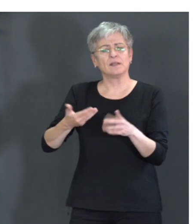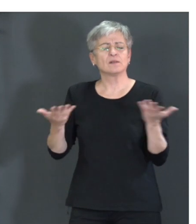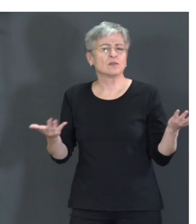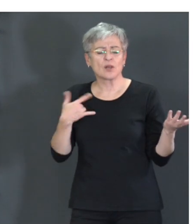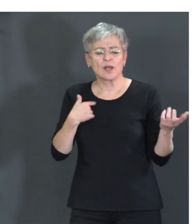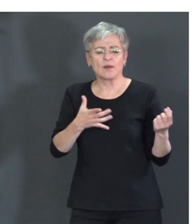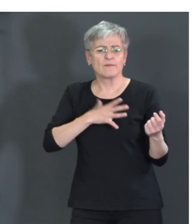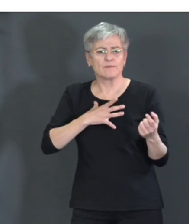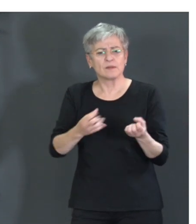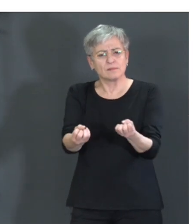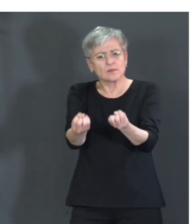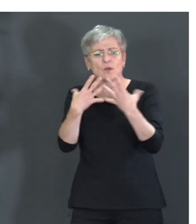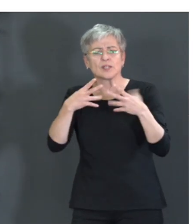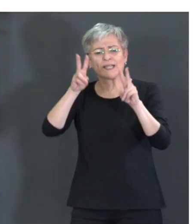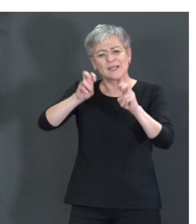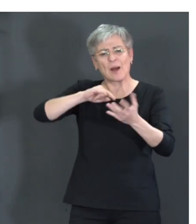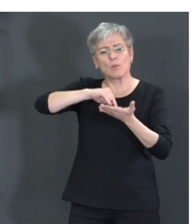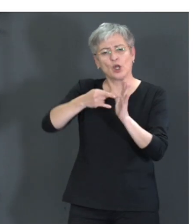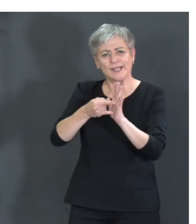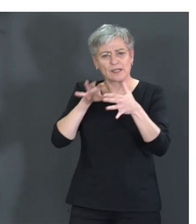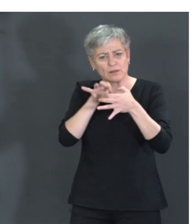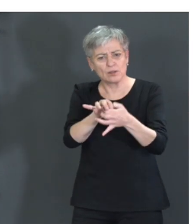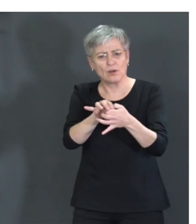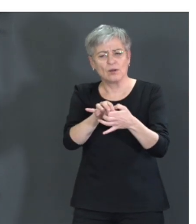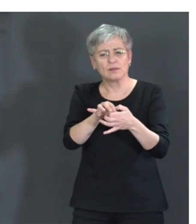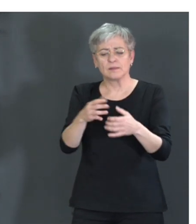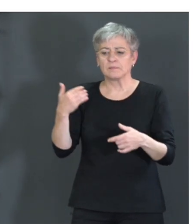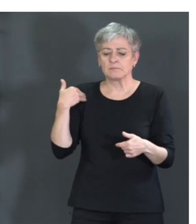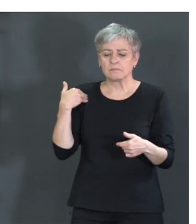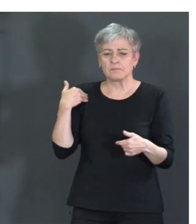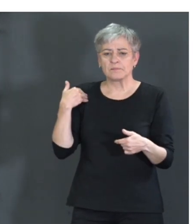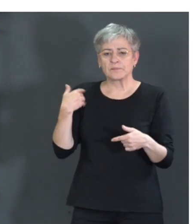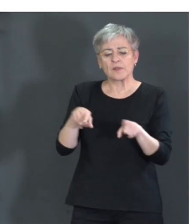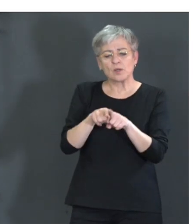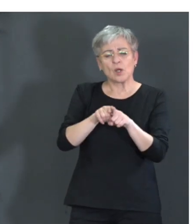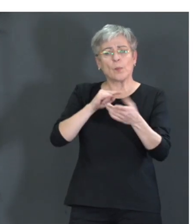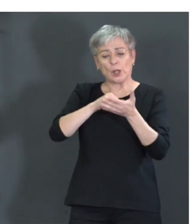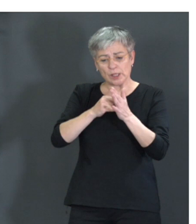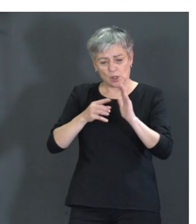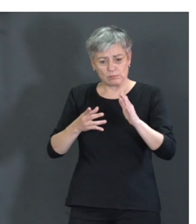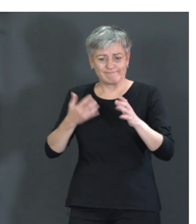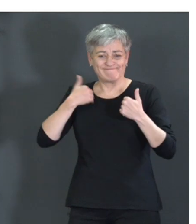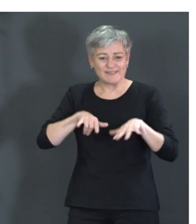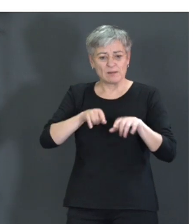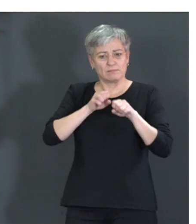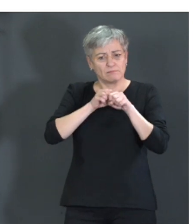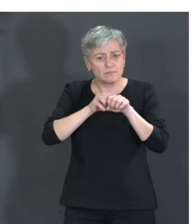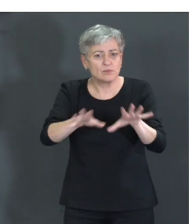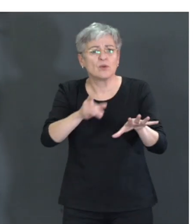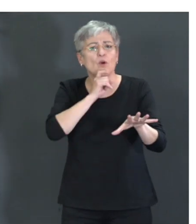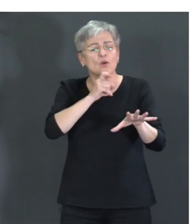nos puedes contar sobre este proyecto? Desde entonces, ¿qué acogida y resultados ha tenido y cómo ha